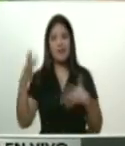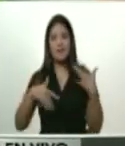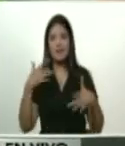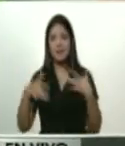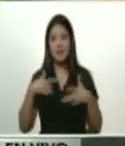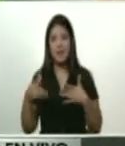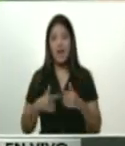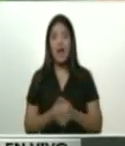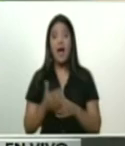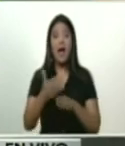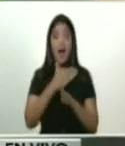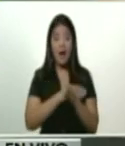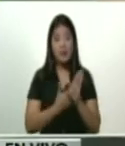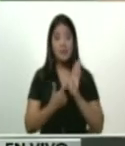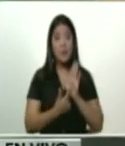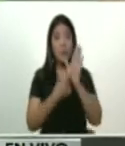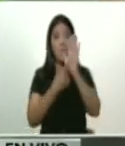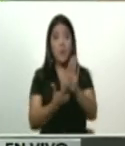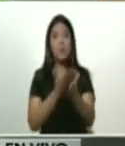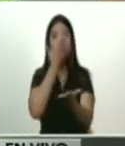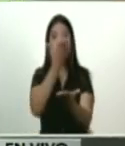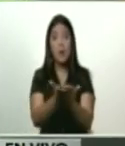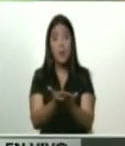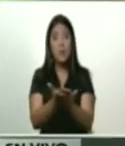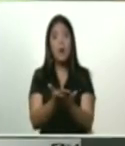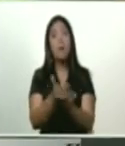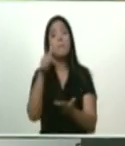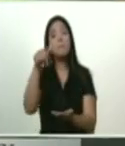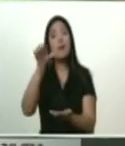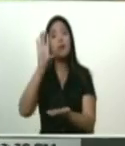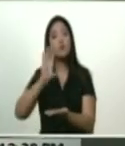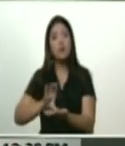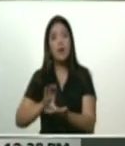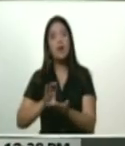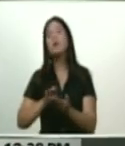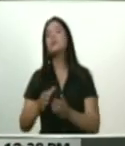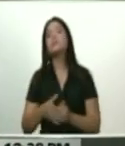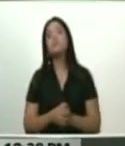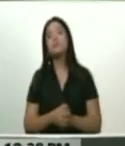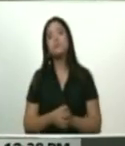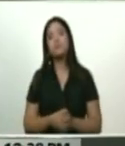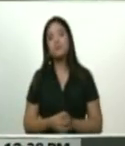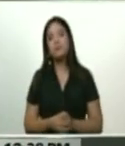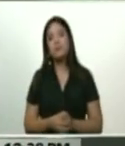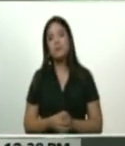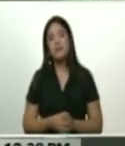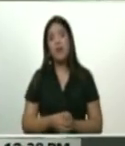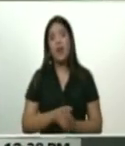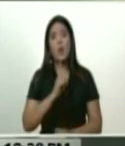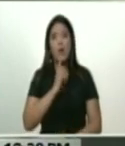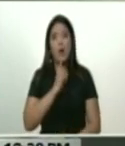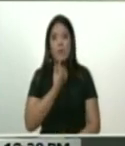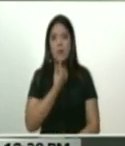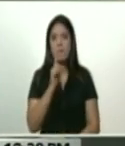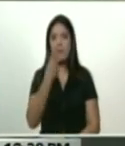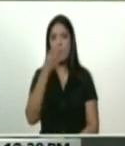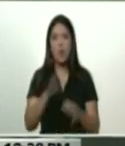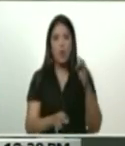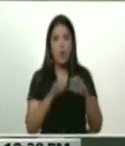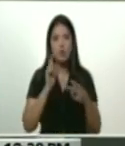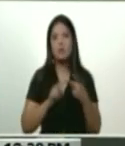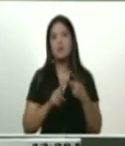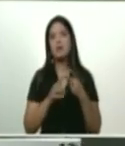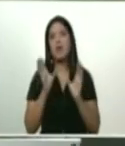Cuando presentamos la propuesta para la ciudad en el Consejo Municipal de Caracas, los amargados de Primero Justicia, de